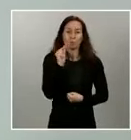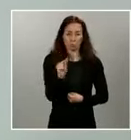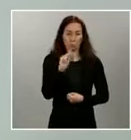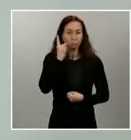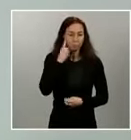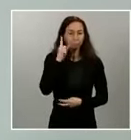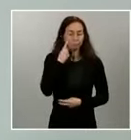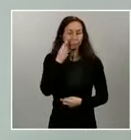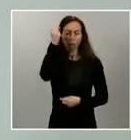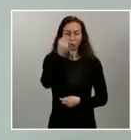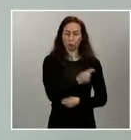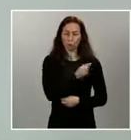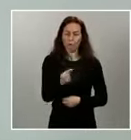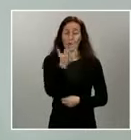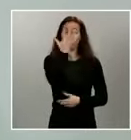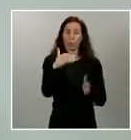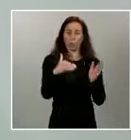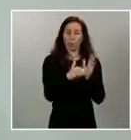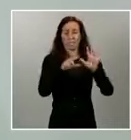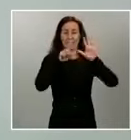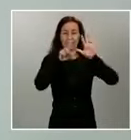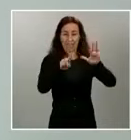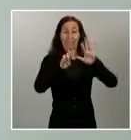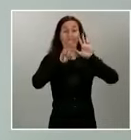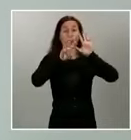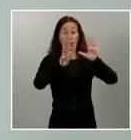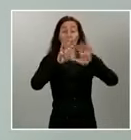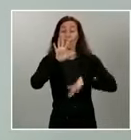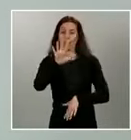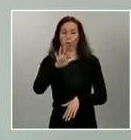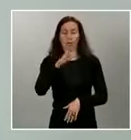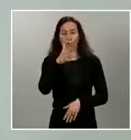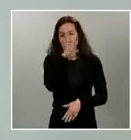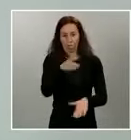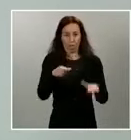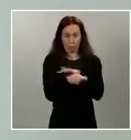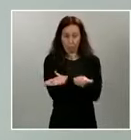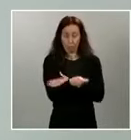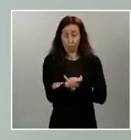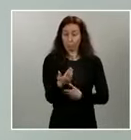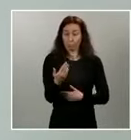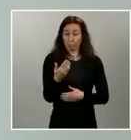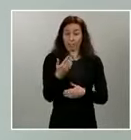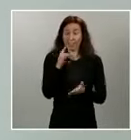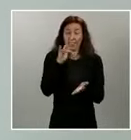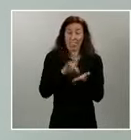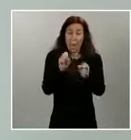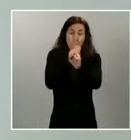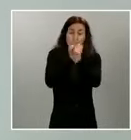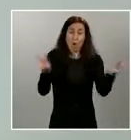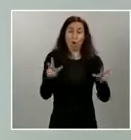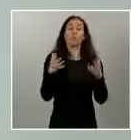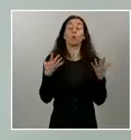de 5.685 denuncias, siendo el día de mayor incidencia el miércoles santo,